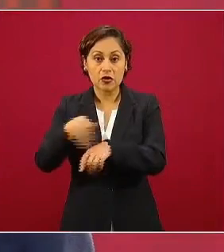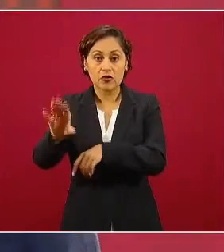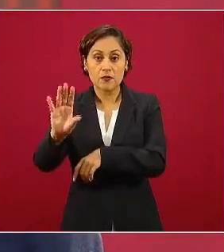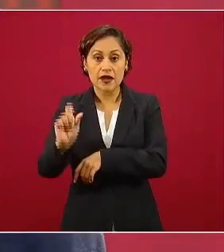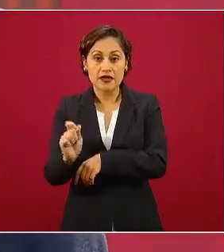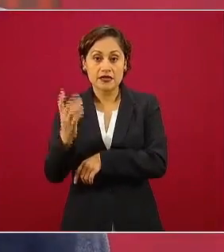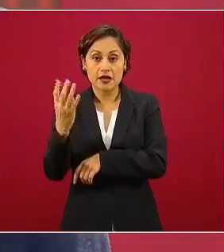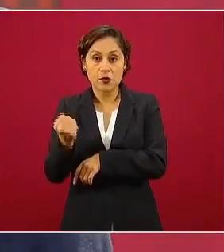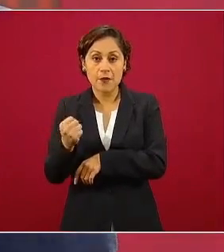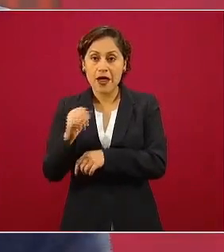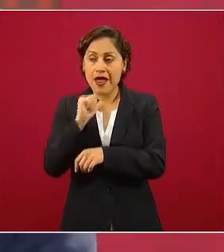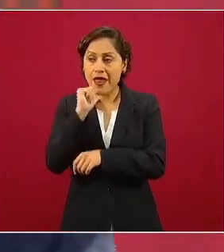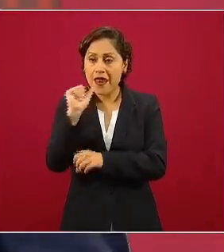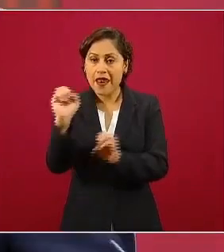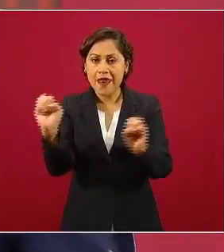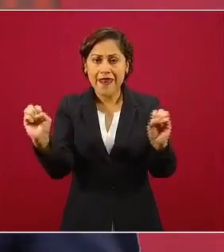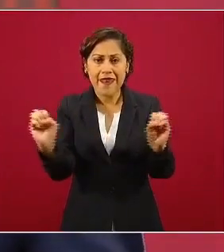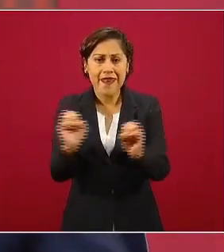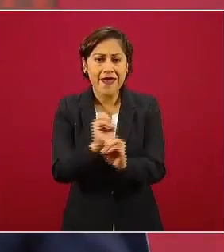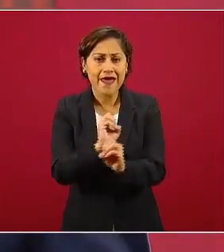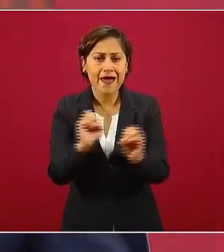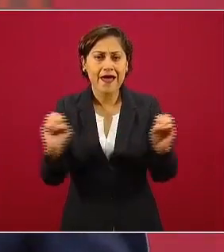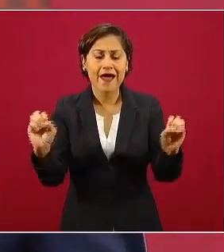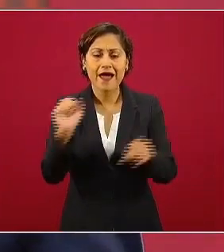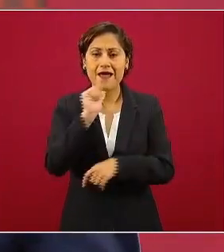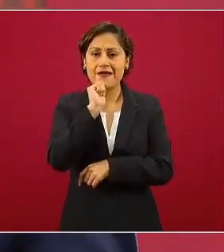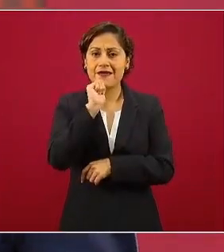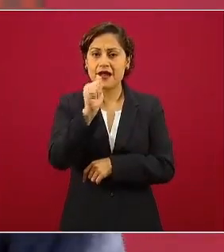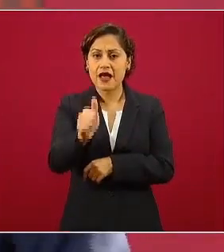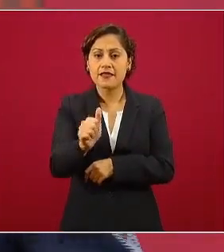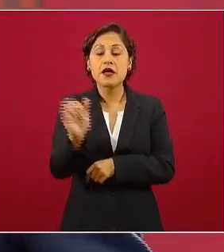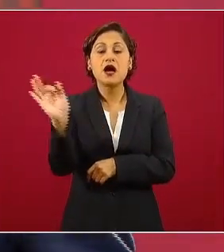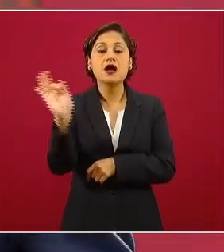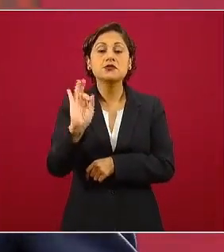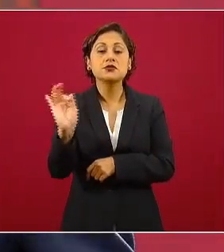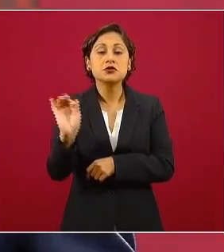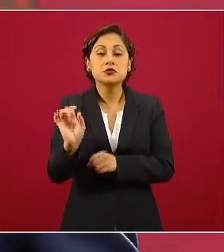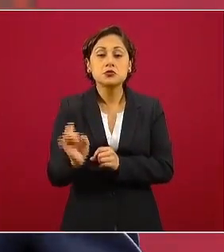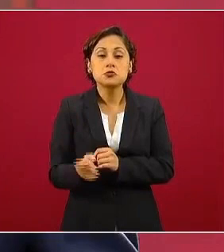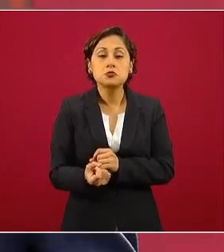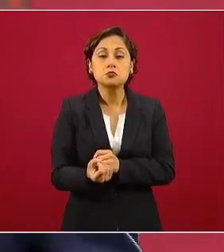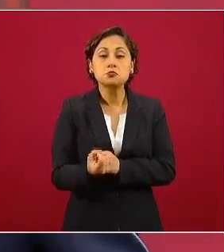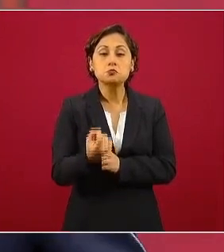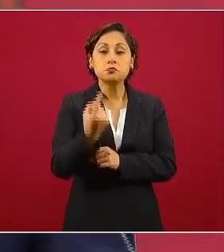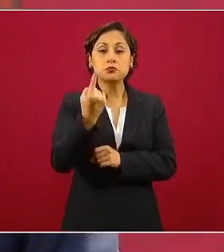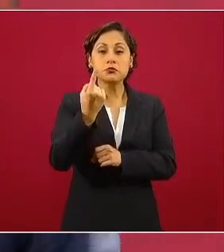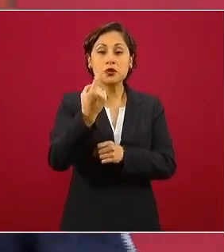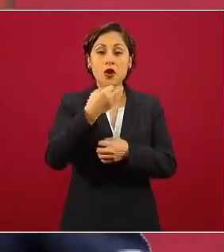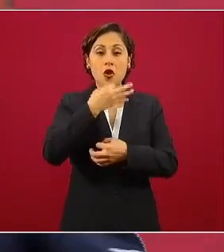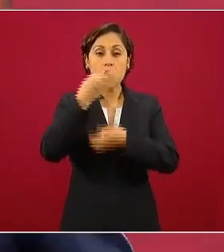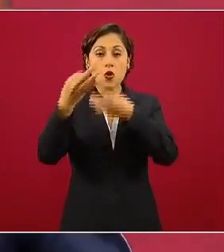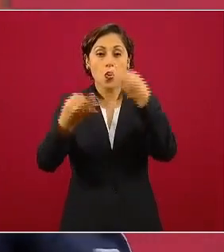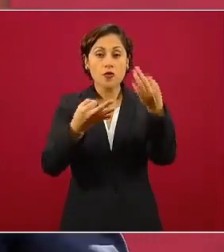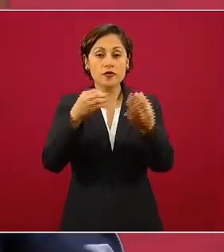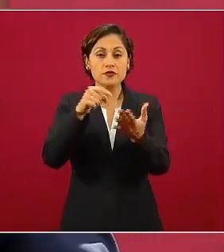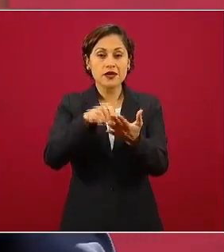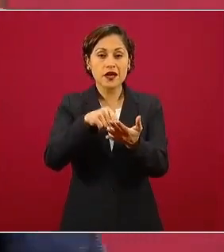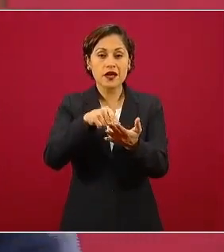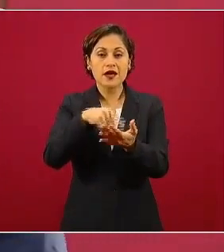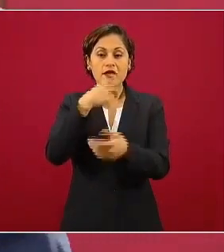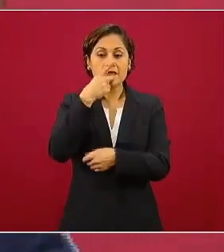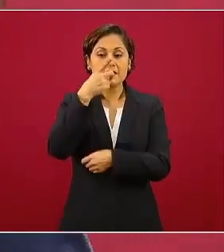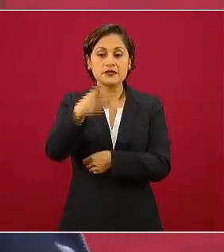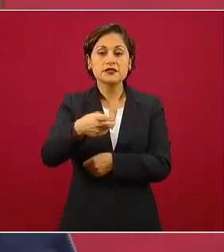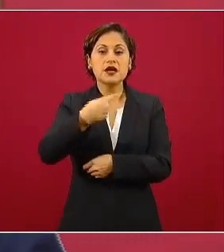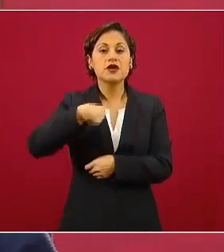nada. Y si salía algo, era para decir que